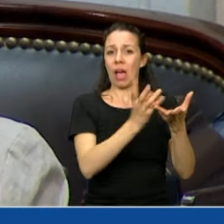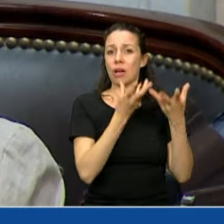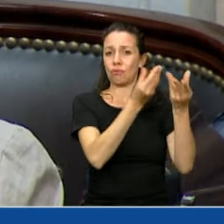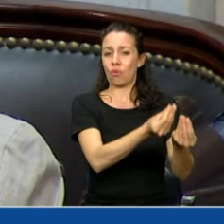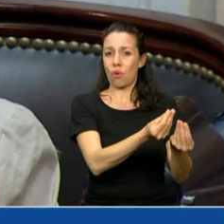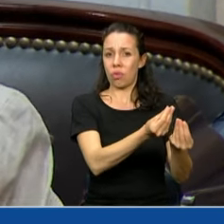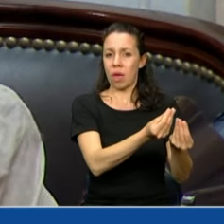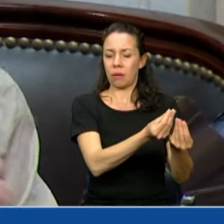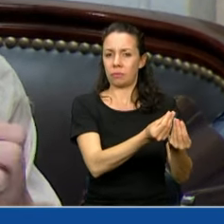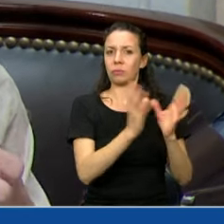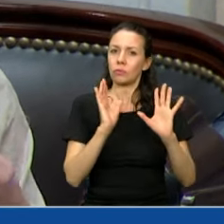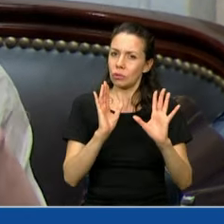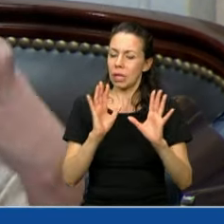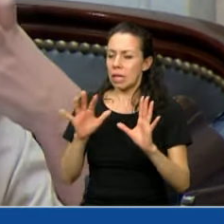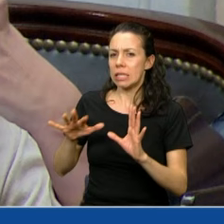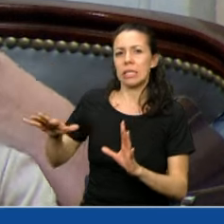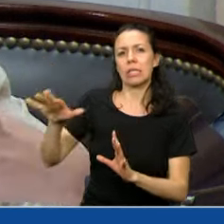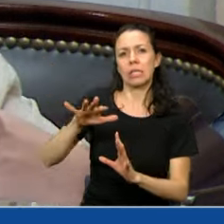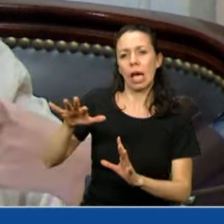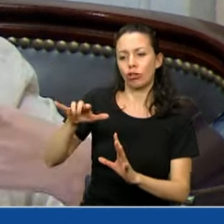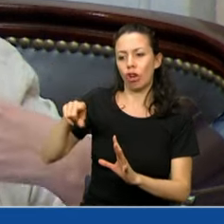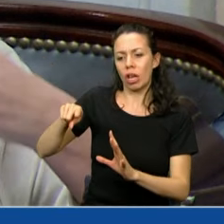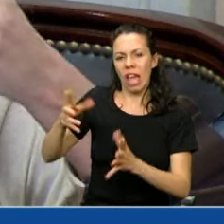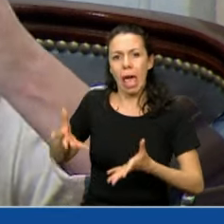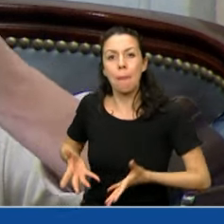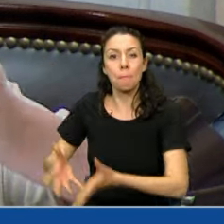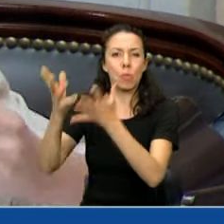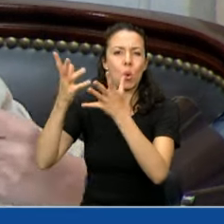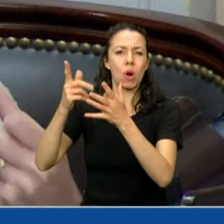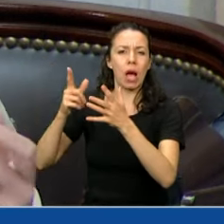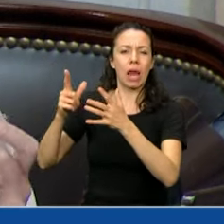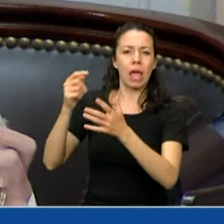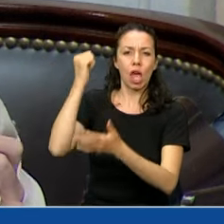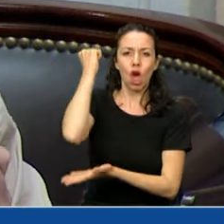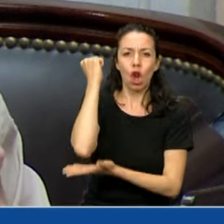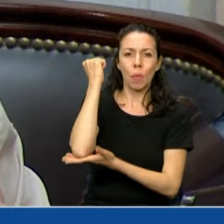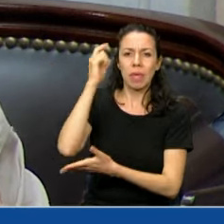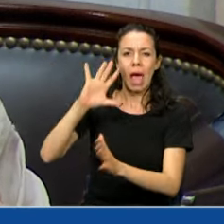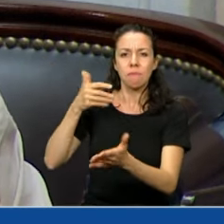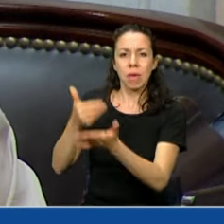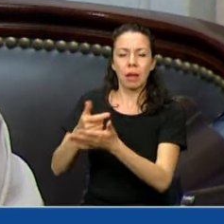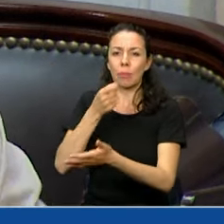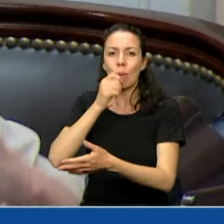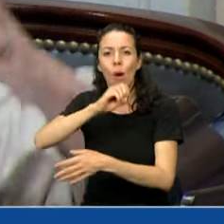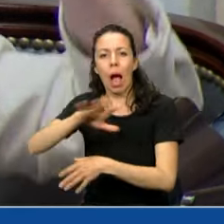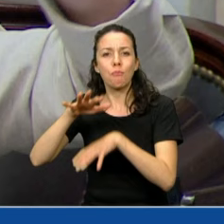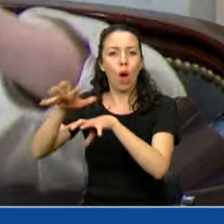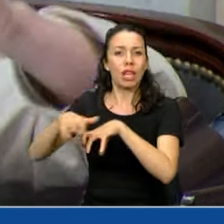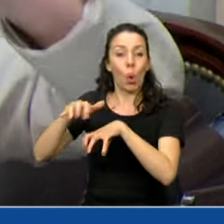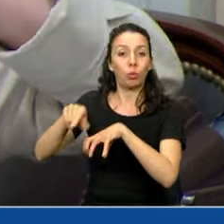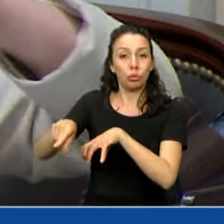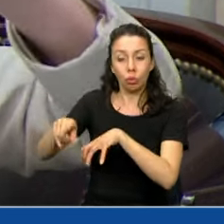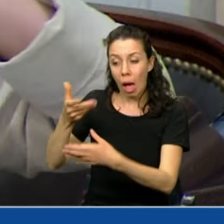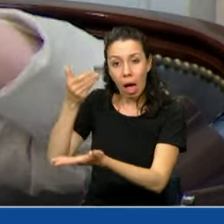no beneficiamos sectores que dan que empujan a la economía que invierten como es el campo como es la agricultura y